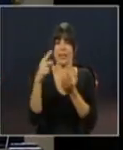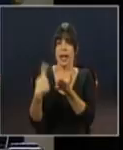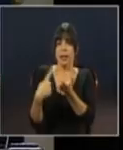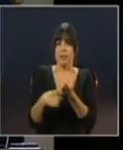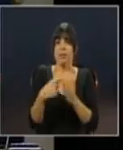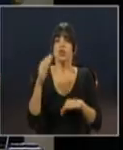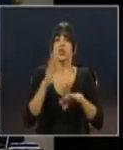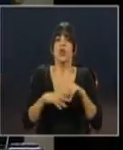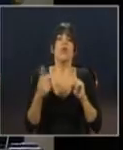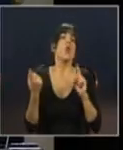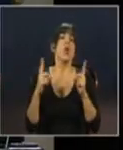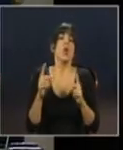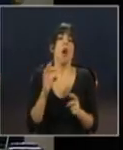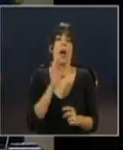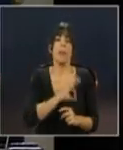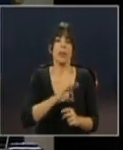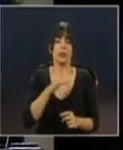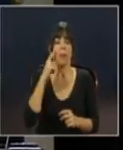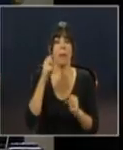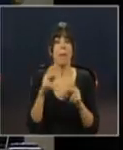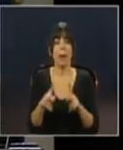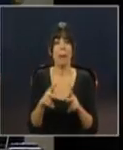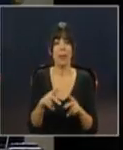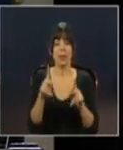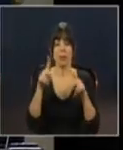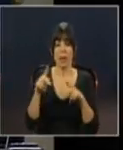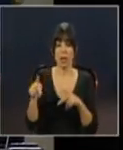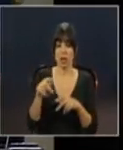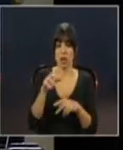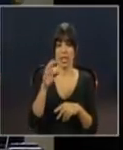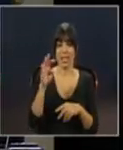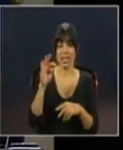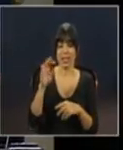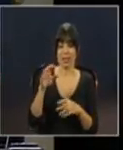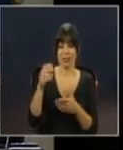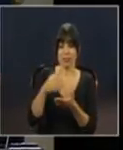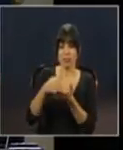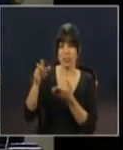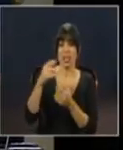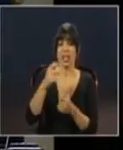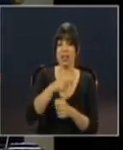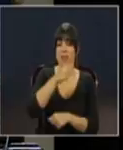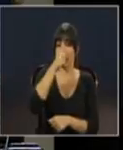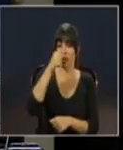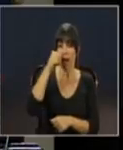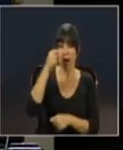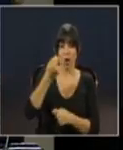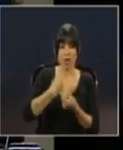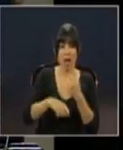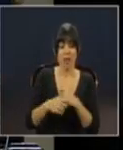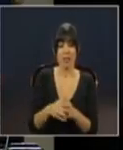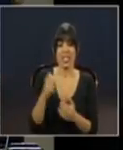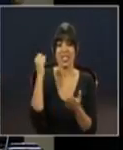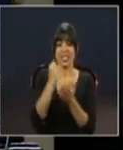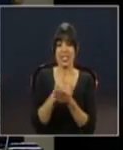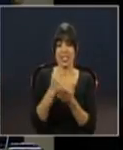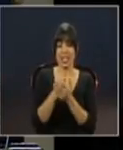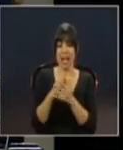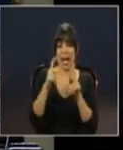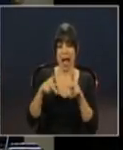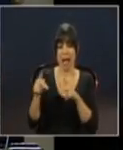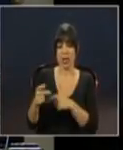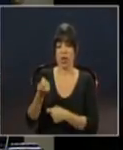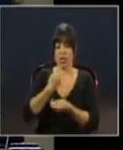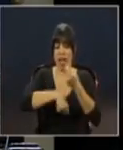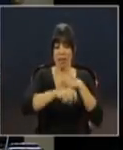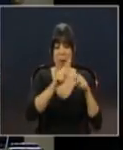la conveniencia de permitir la extradición de nacionales en los casos de delitos de narcotráfico, sicariato, tráfico de